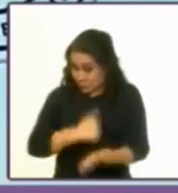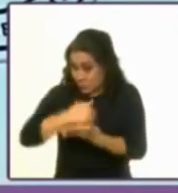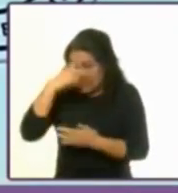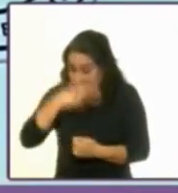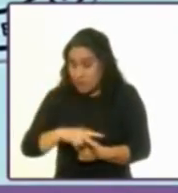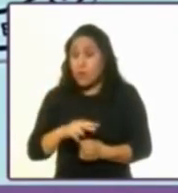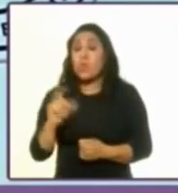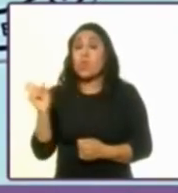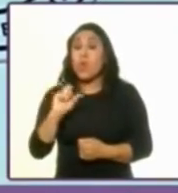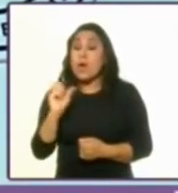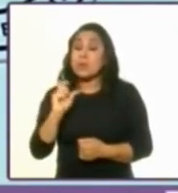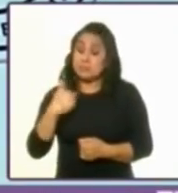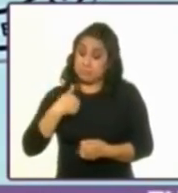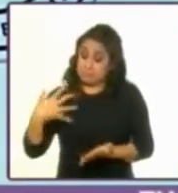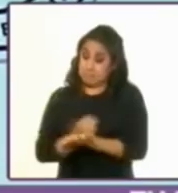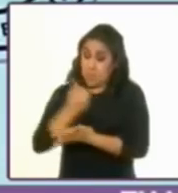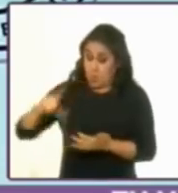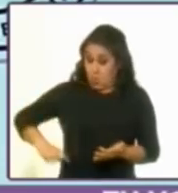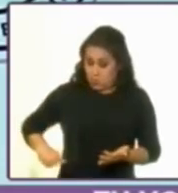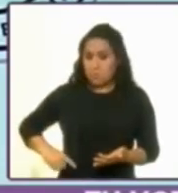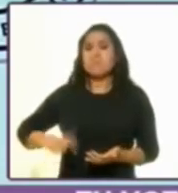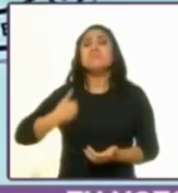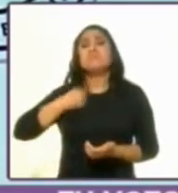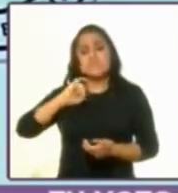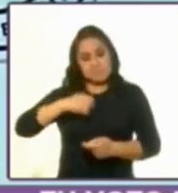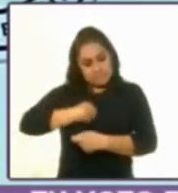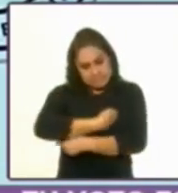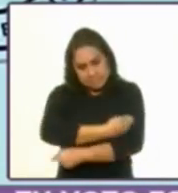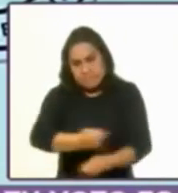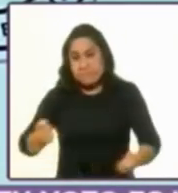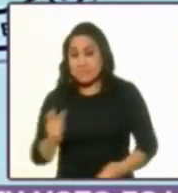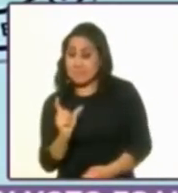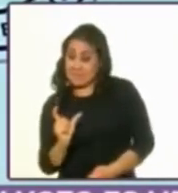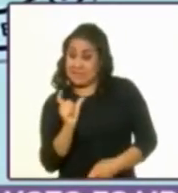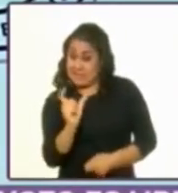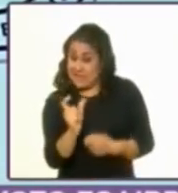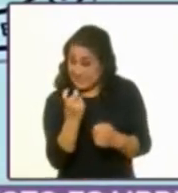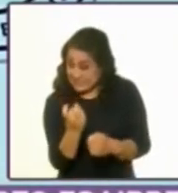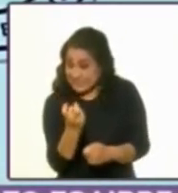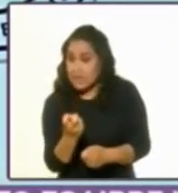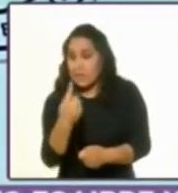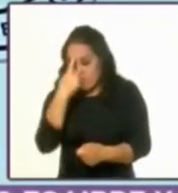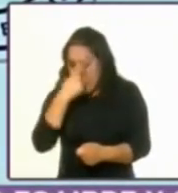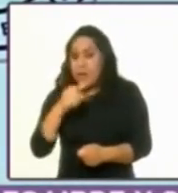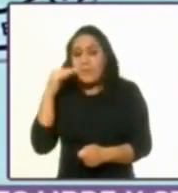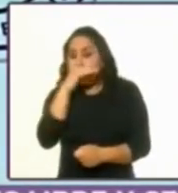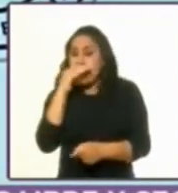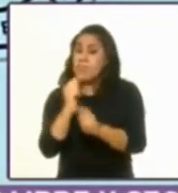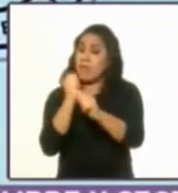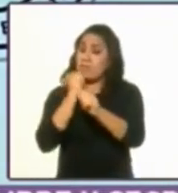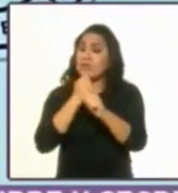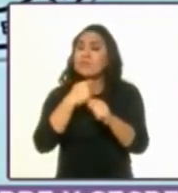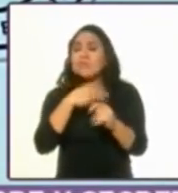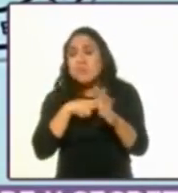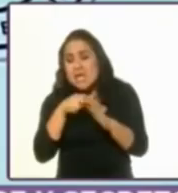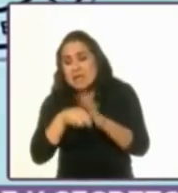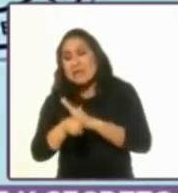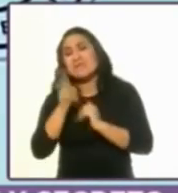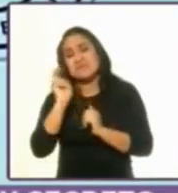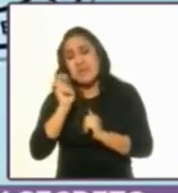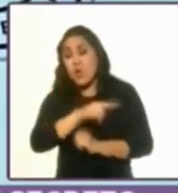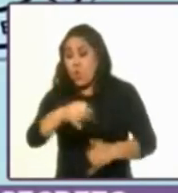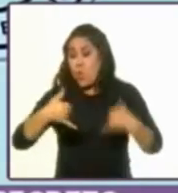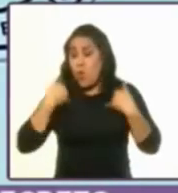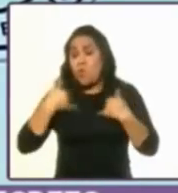una vez que llegue al gobierno de esta ciudad les vamos a entregar esta tarjeta para garantizar transporte gratuito los jóvenes no deben de abandonar